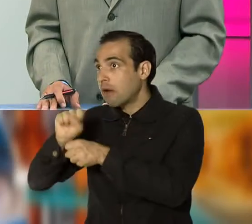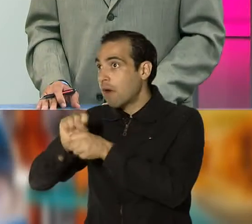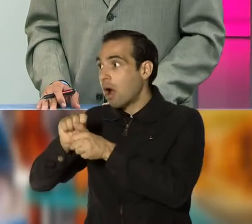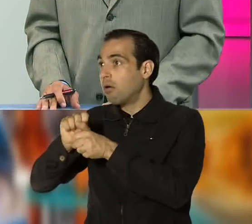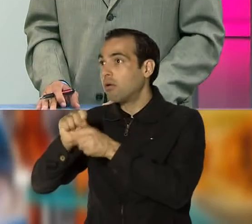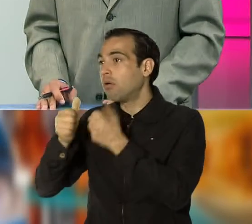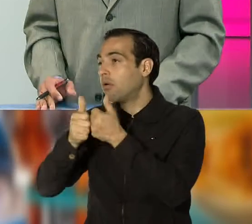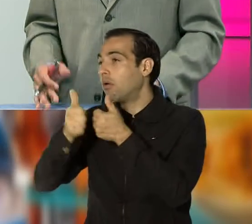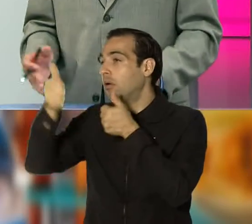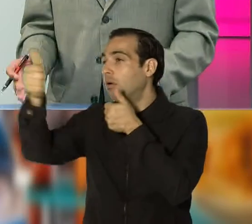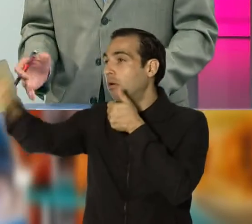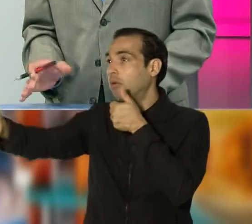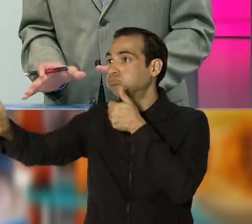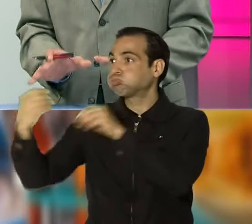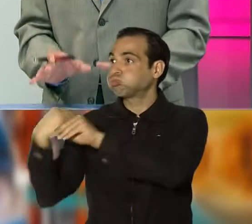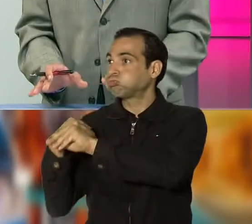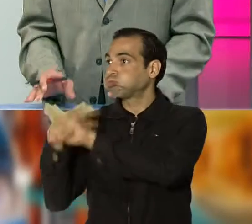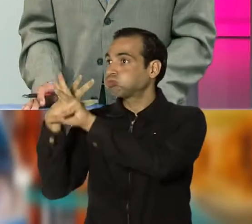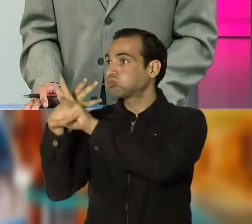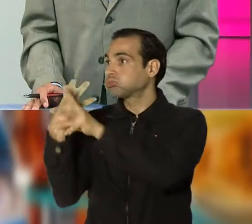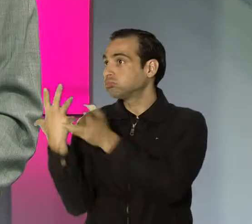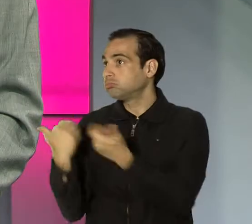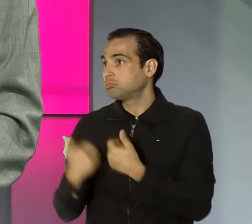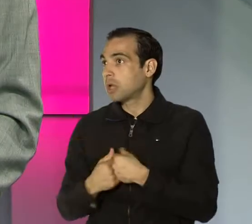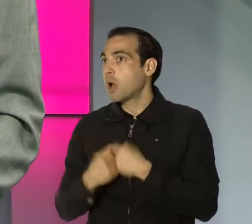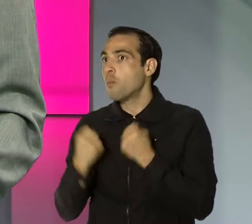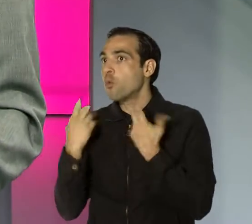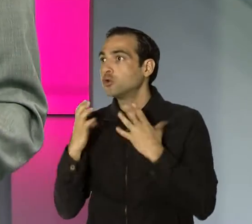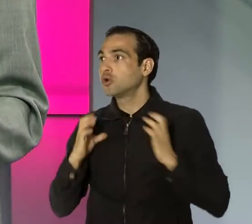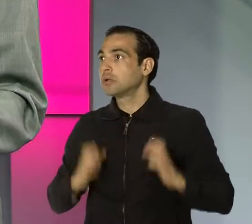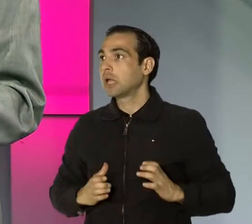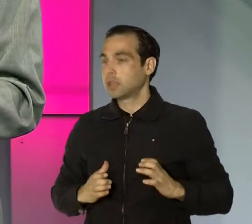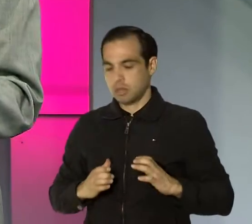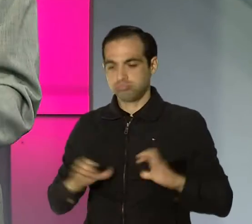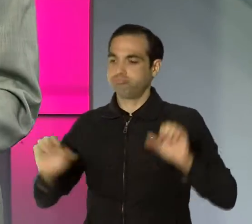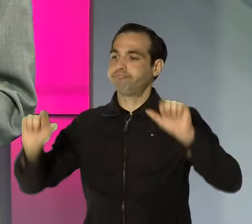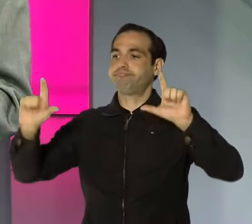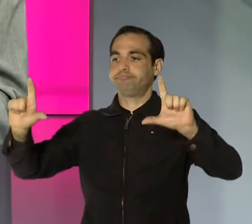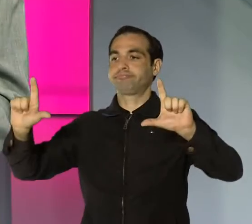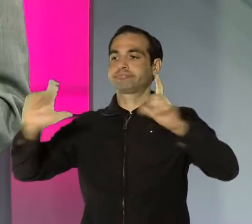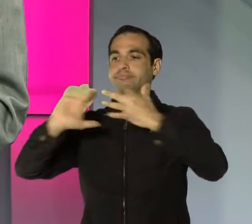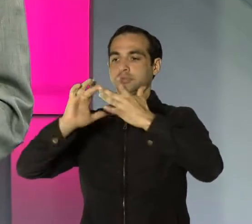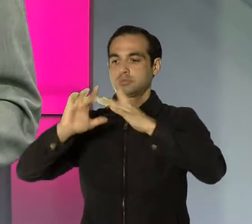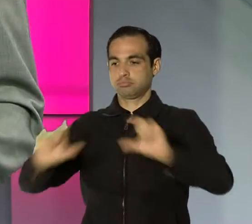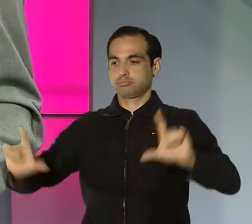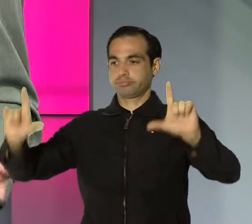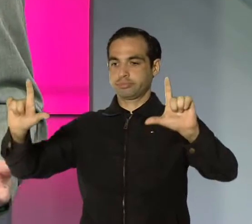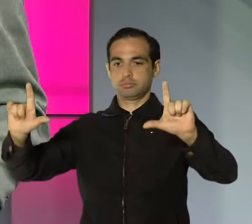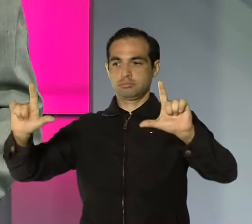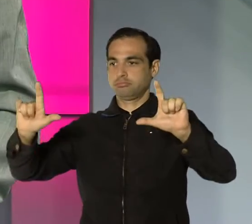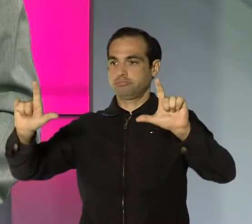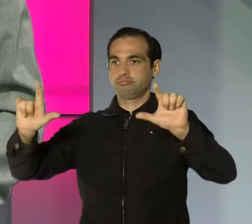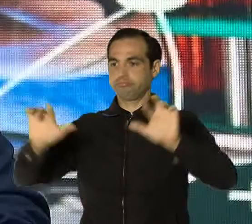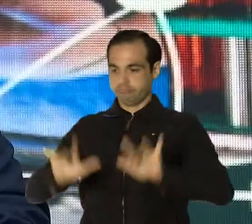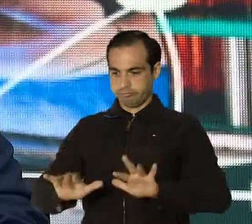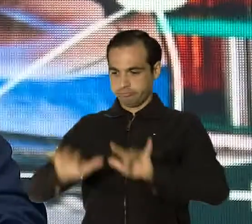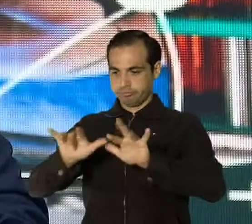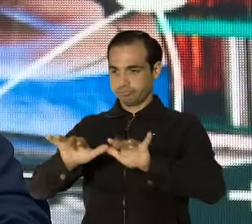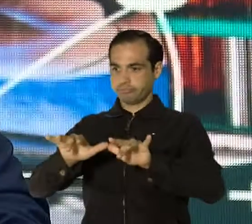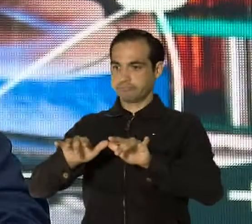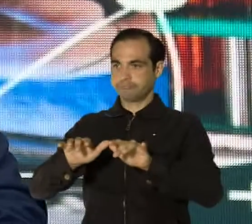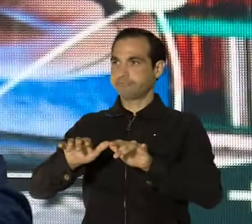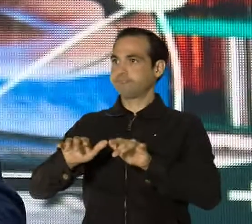entonces ahora por vía electrónica accesan. ¿Y ustedes han visto la necesidad de crear alguna modificación? ¿Cuál ha sido?